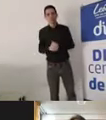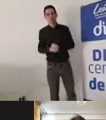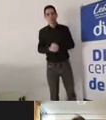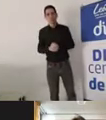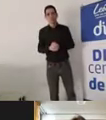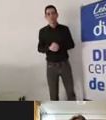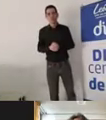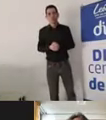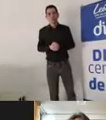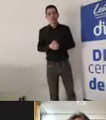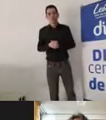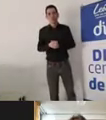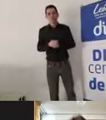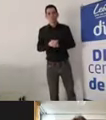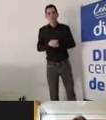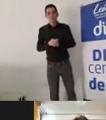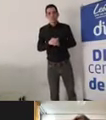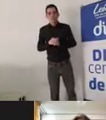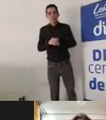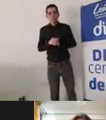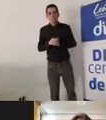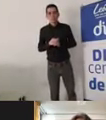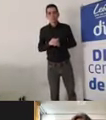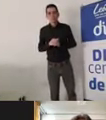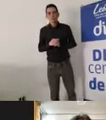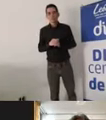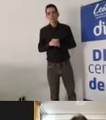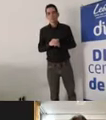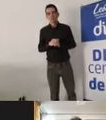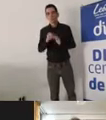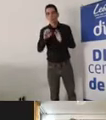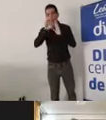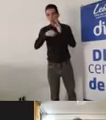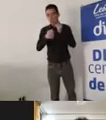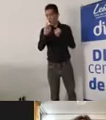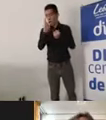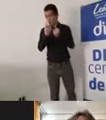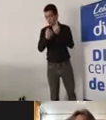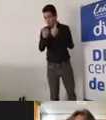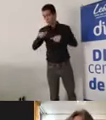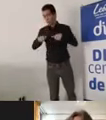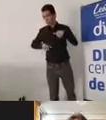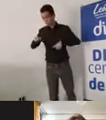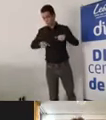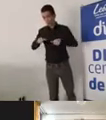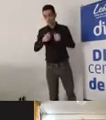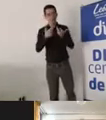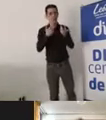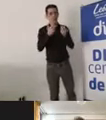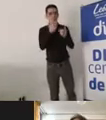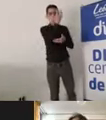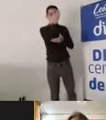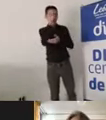extractivista, de pronto la priorización de algunas actividades que contribuyen a la deforestación, que favorecen el cambio